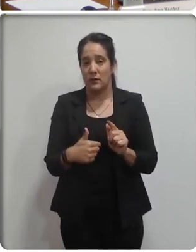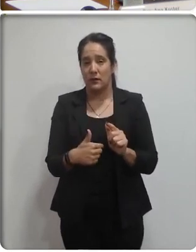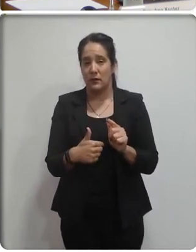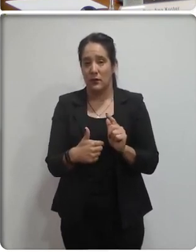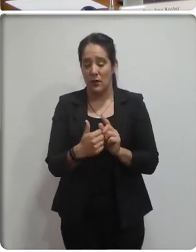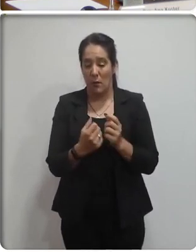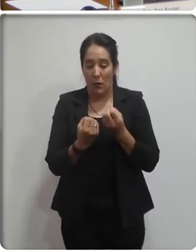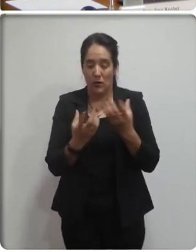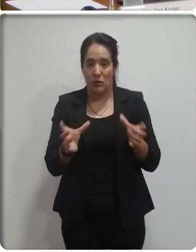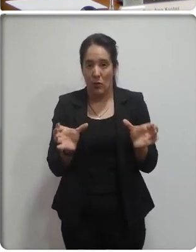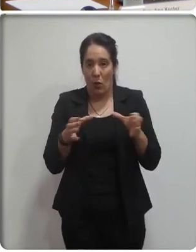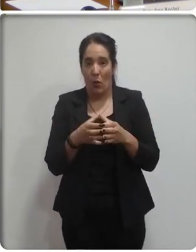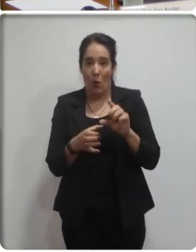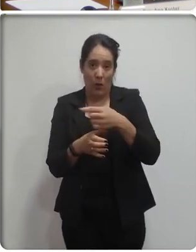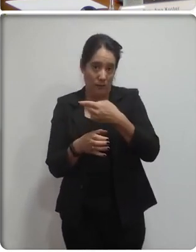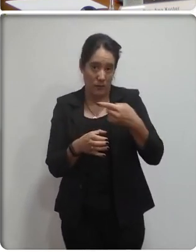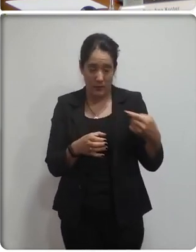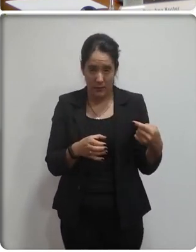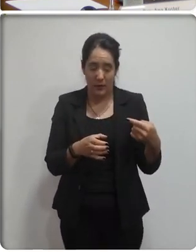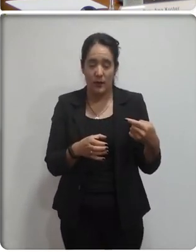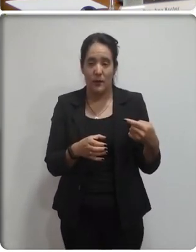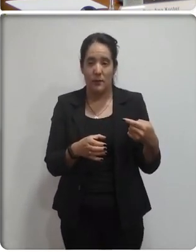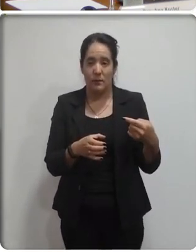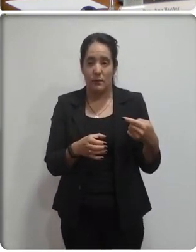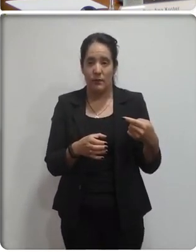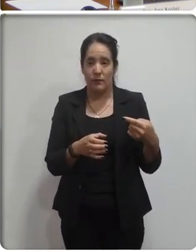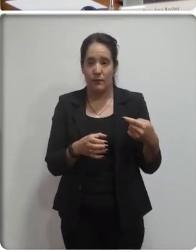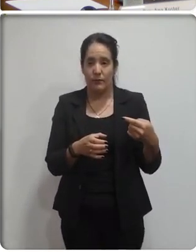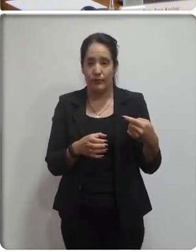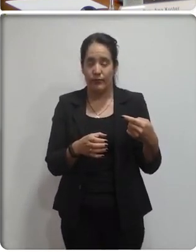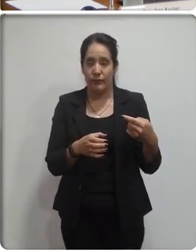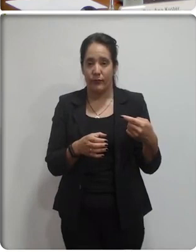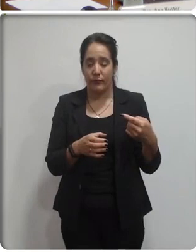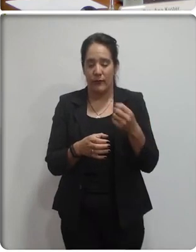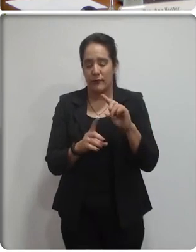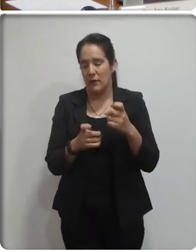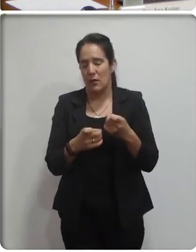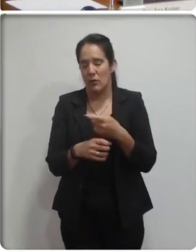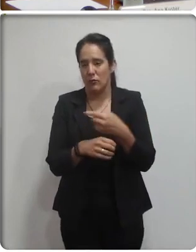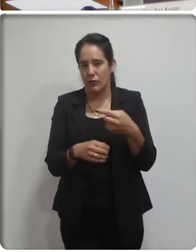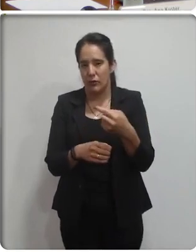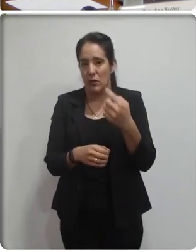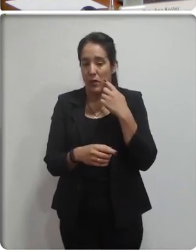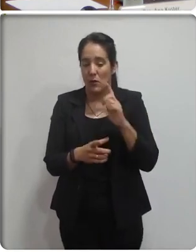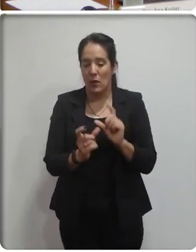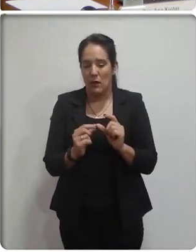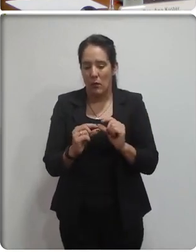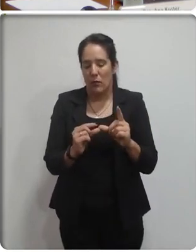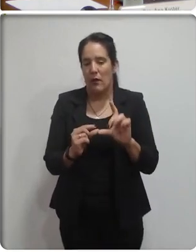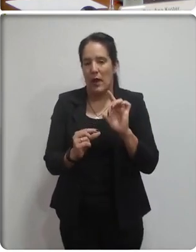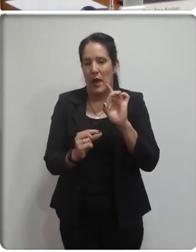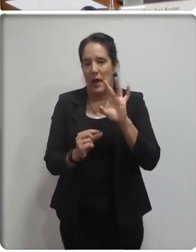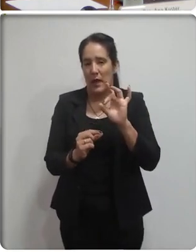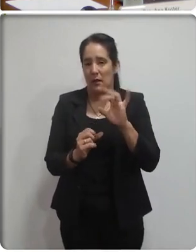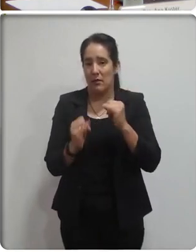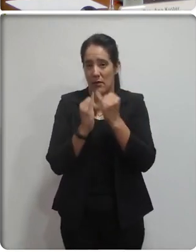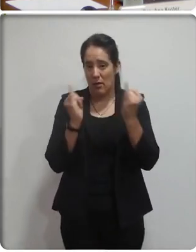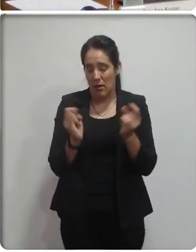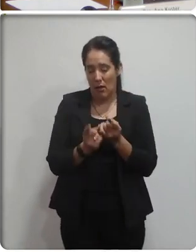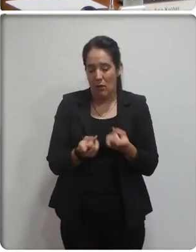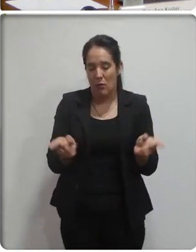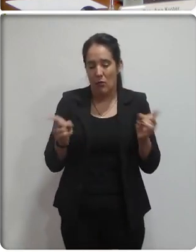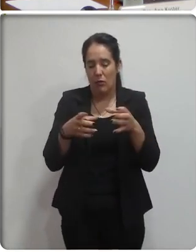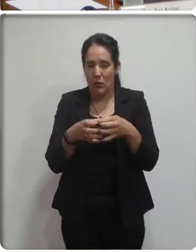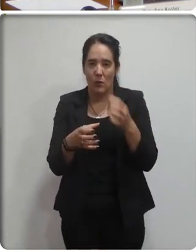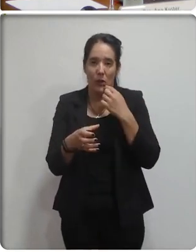la frecuencia de las reuniones exigía que fuera más acotada. Después se espació un poquito, porque uno con la información